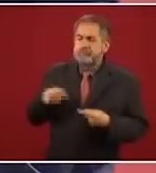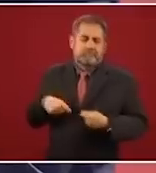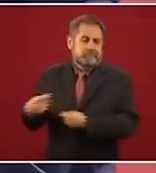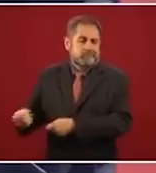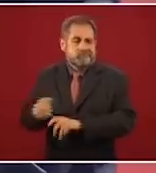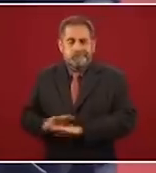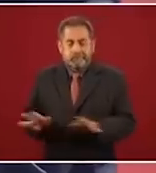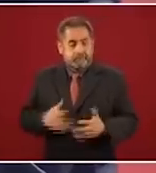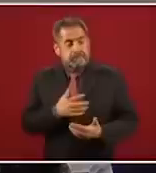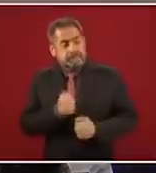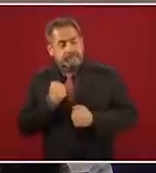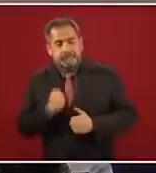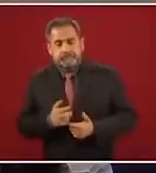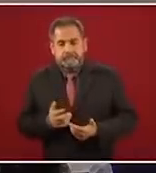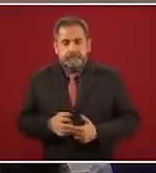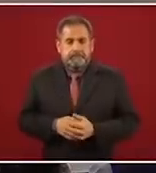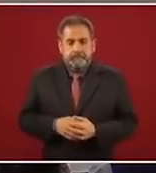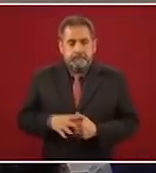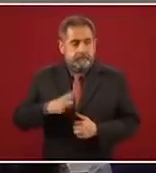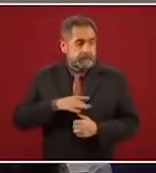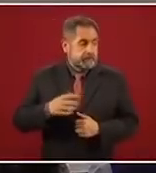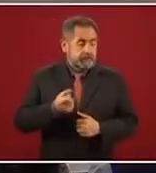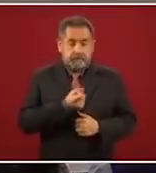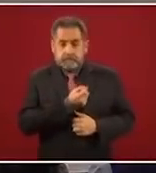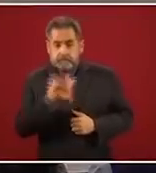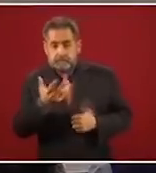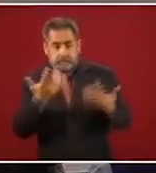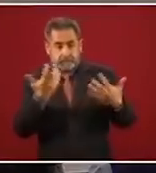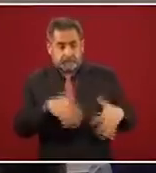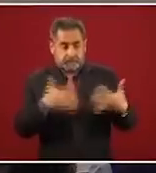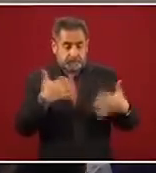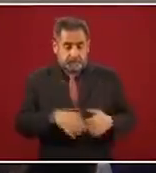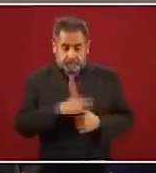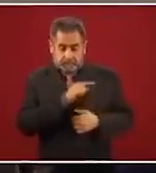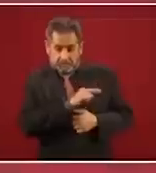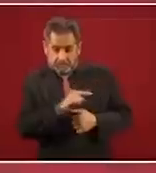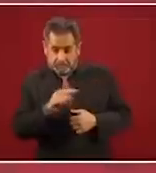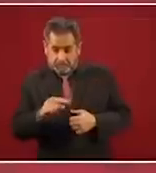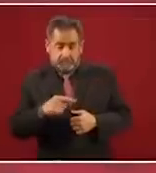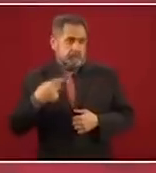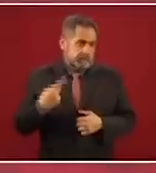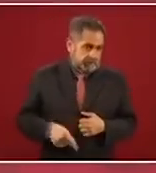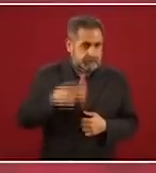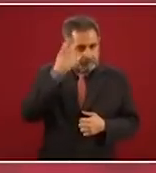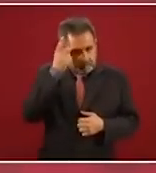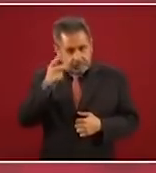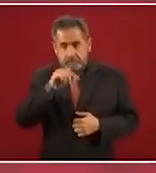llevar a cabo. Hay empresas extranjeras y nacionales.